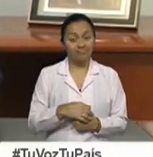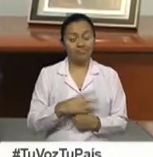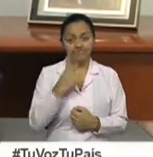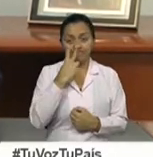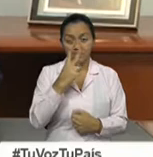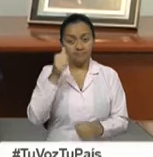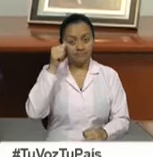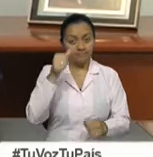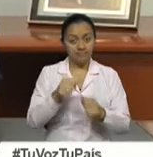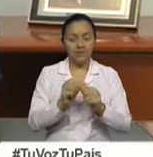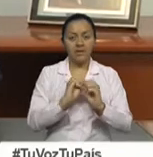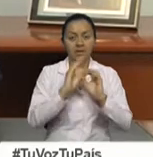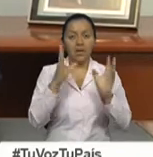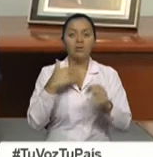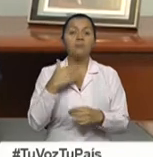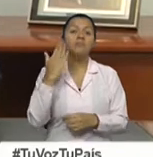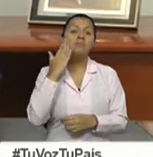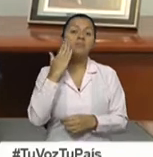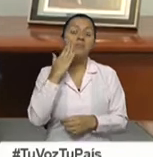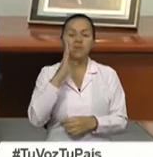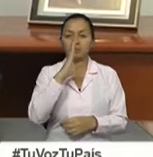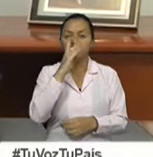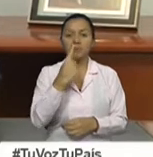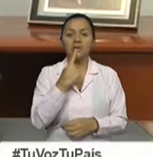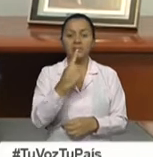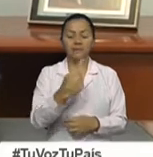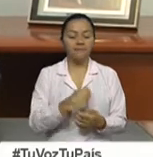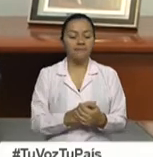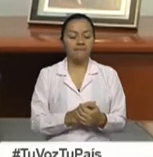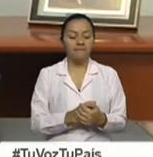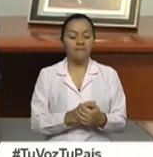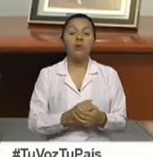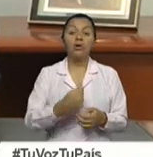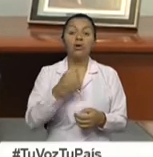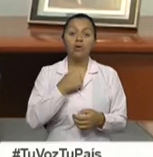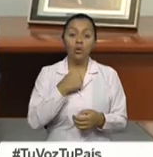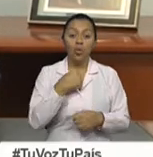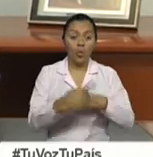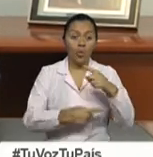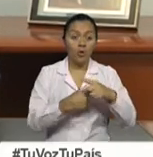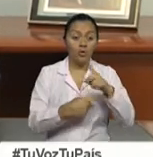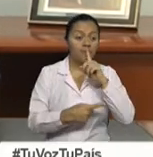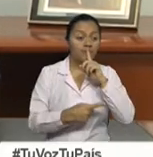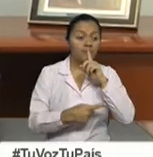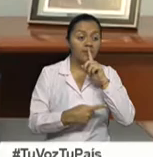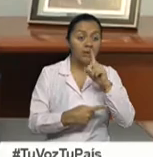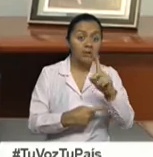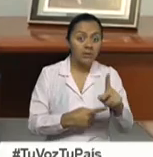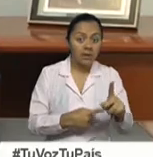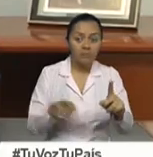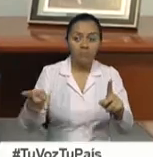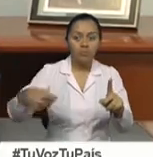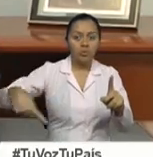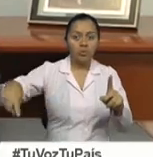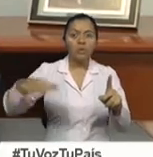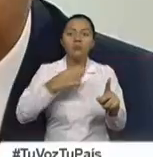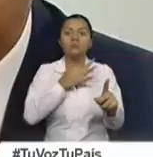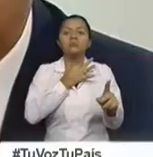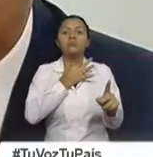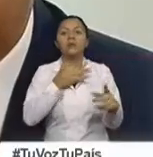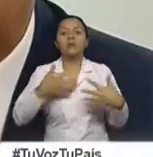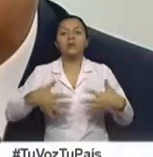ahora que mi madre solía decir, mientras más cerca estés de la verdad, más nerviosos se ponen los